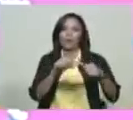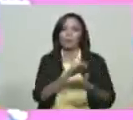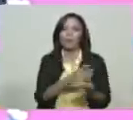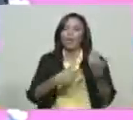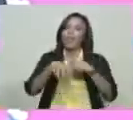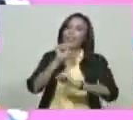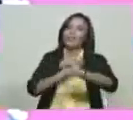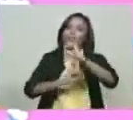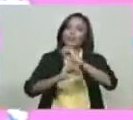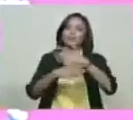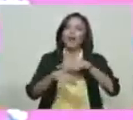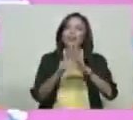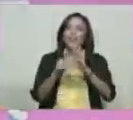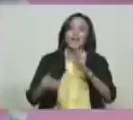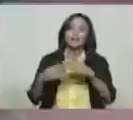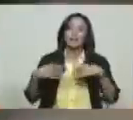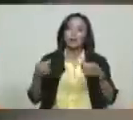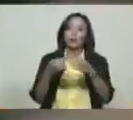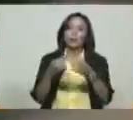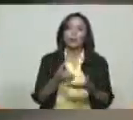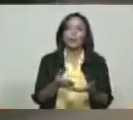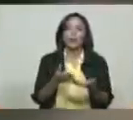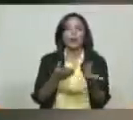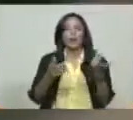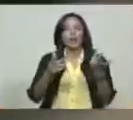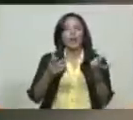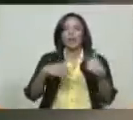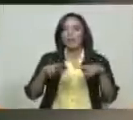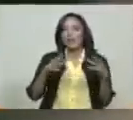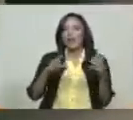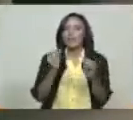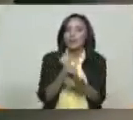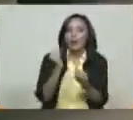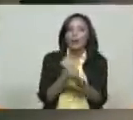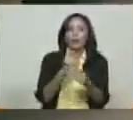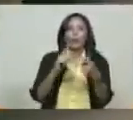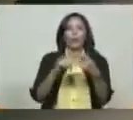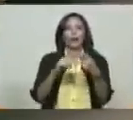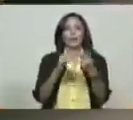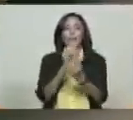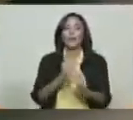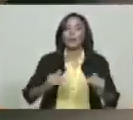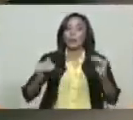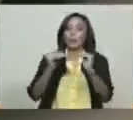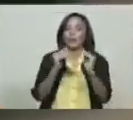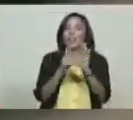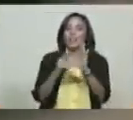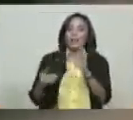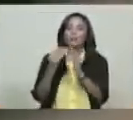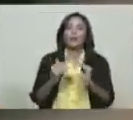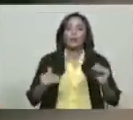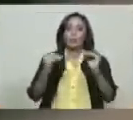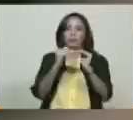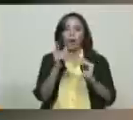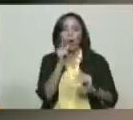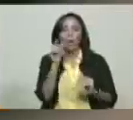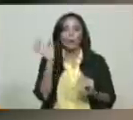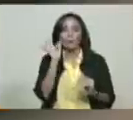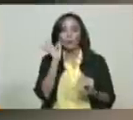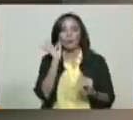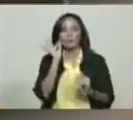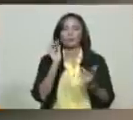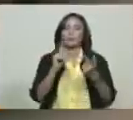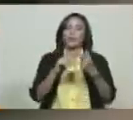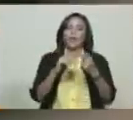defensor de los derechos de la clase, de la madre tierra, defensor de la igualdad y equidad de género, defensor de